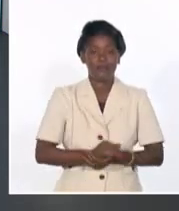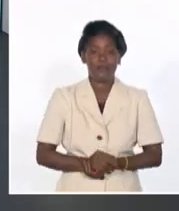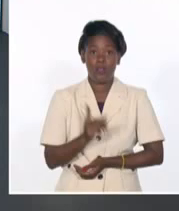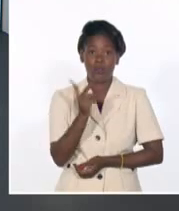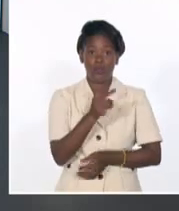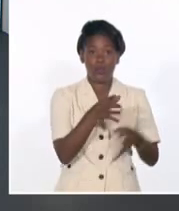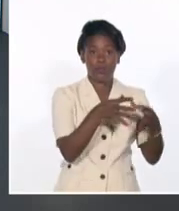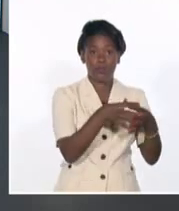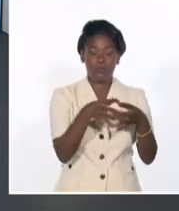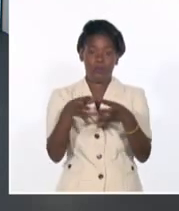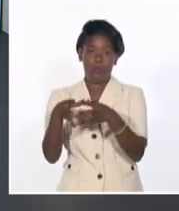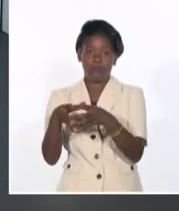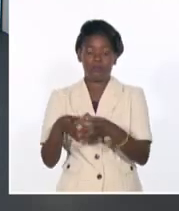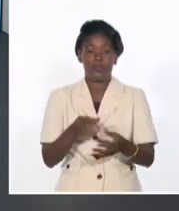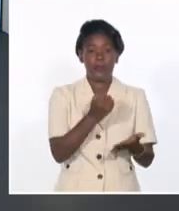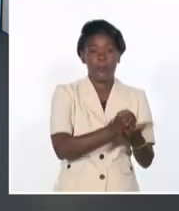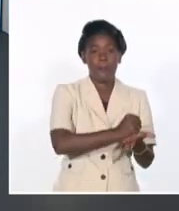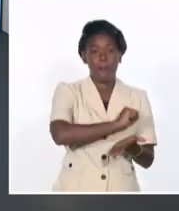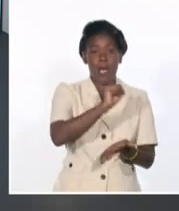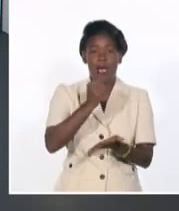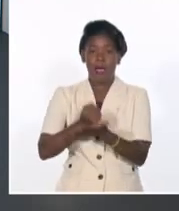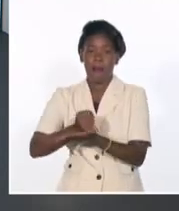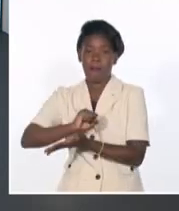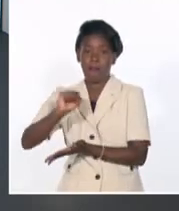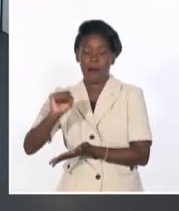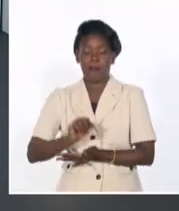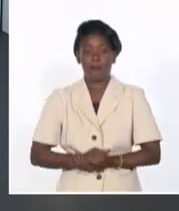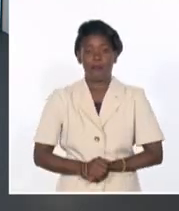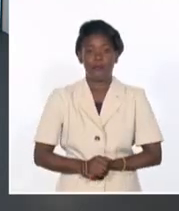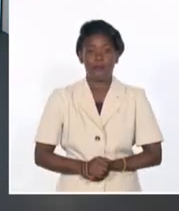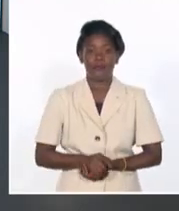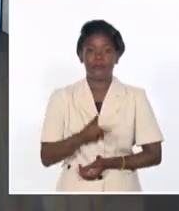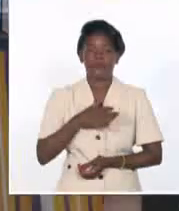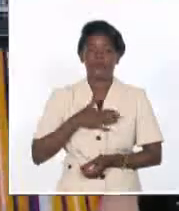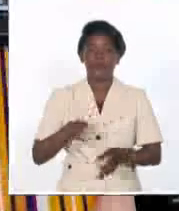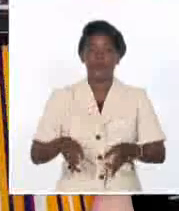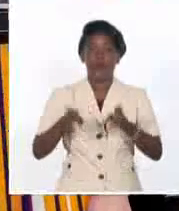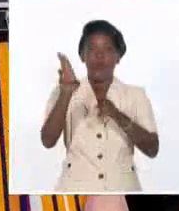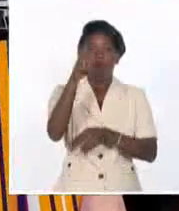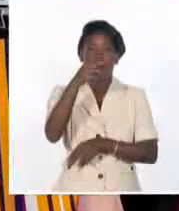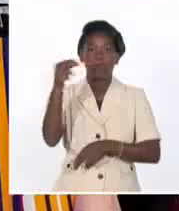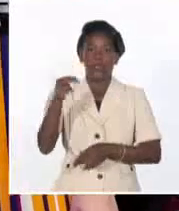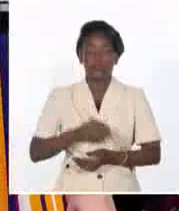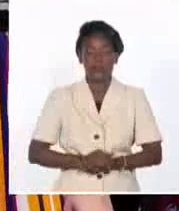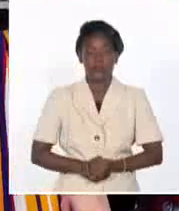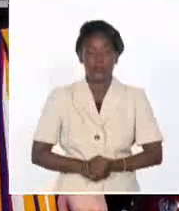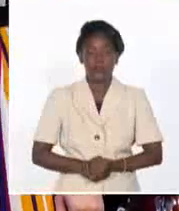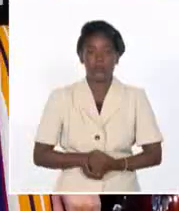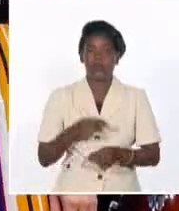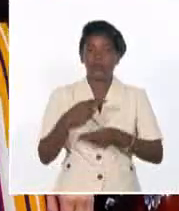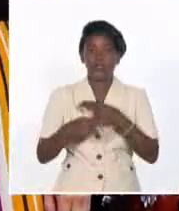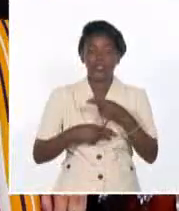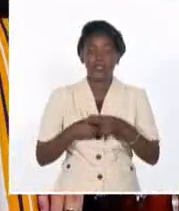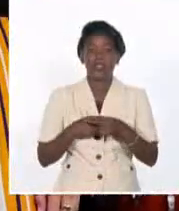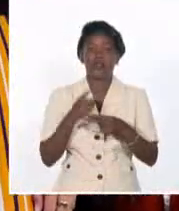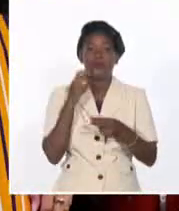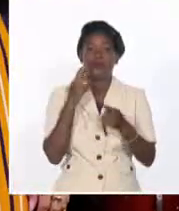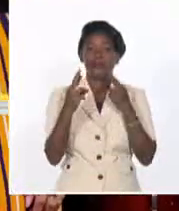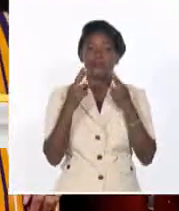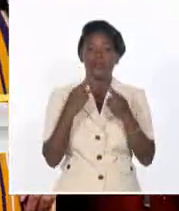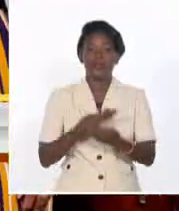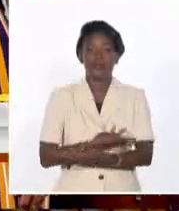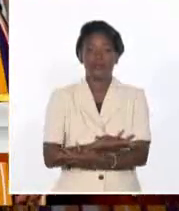del Deporte, clausurada este viernes en el Hotel Memories Miramar. Según reseña HIT, la ceremonia asistieron Jorge Luis Perdomo